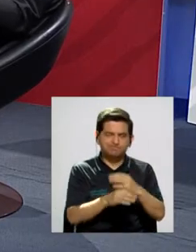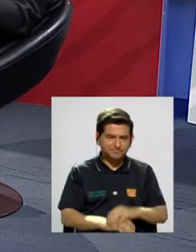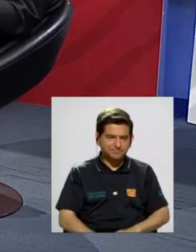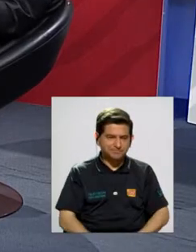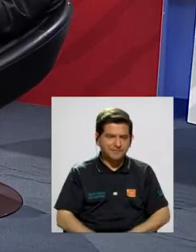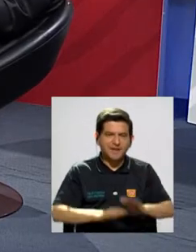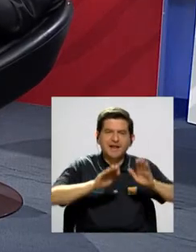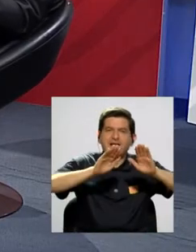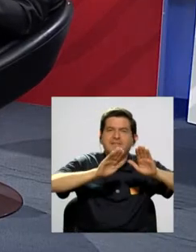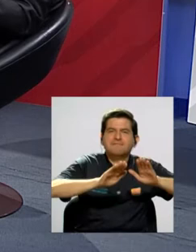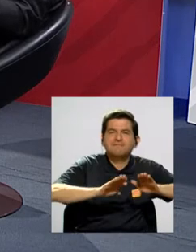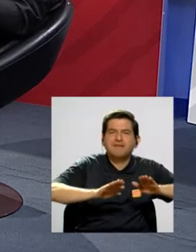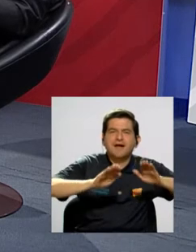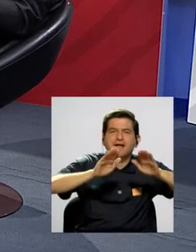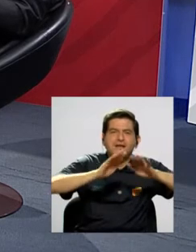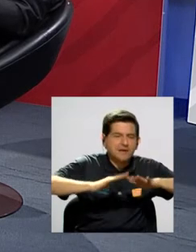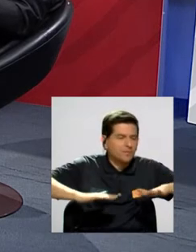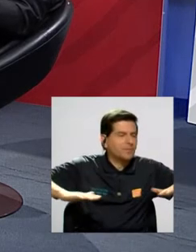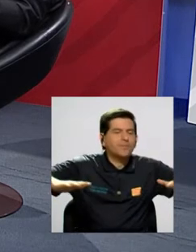tranquilidad,